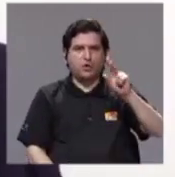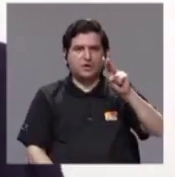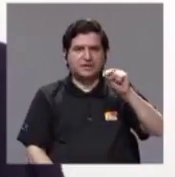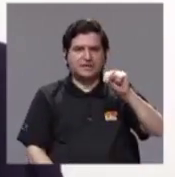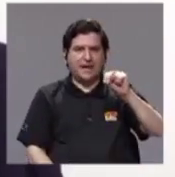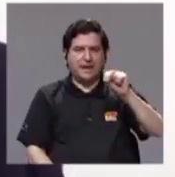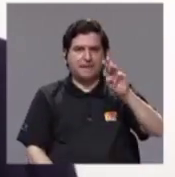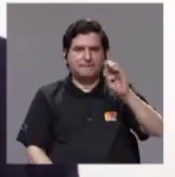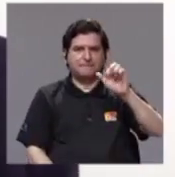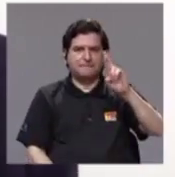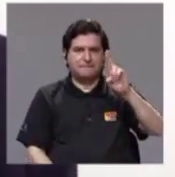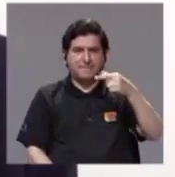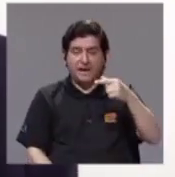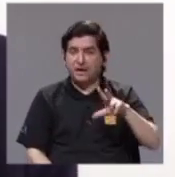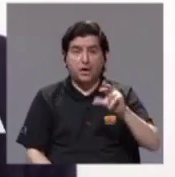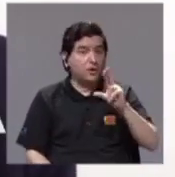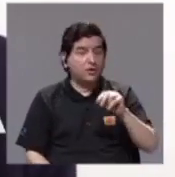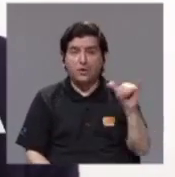no recibió tanta...